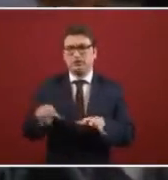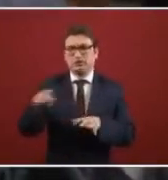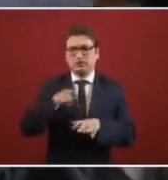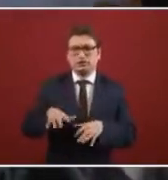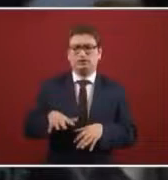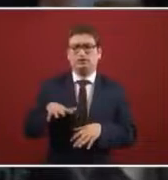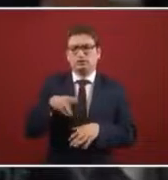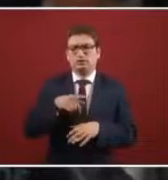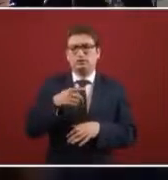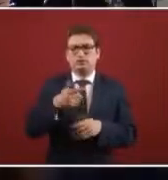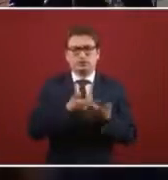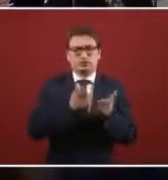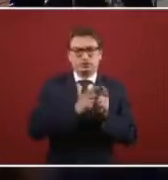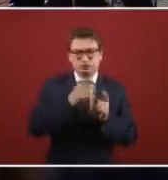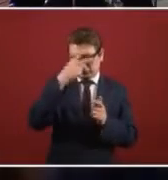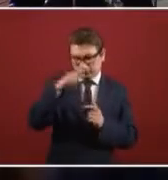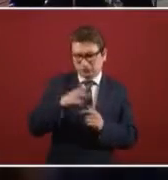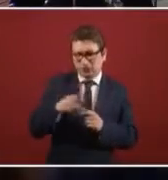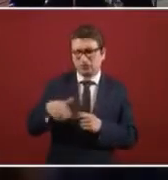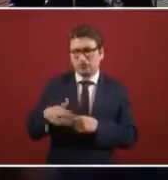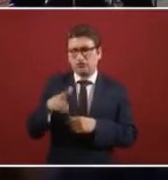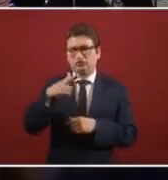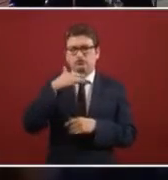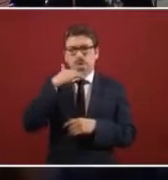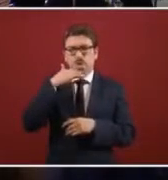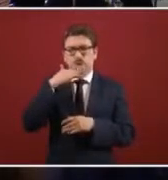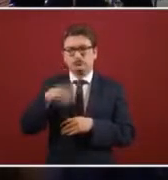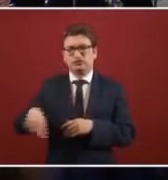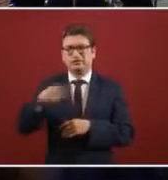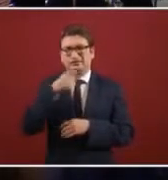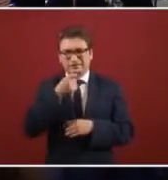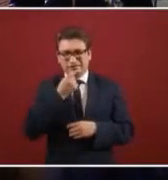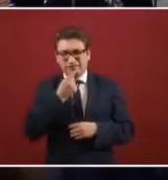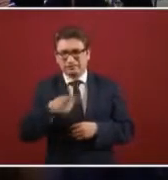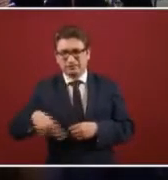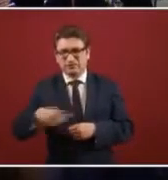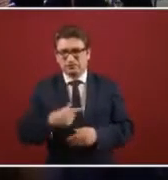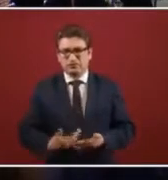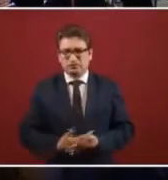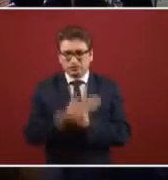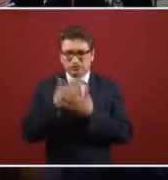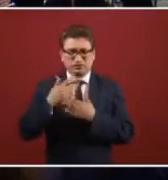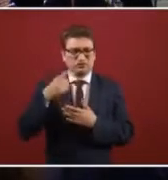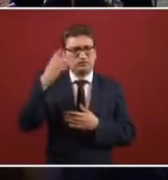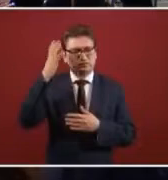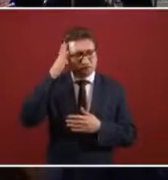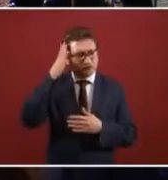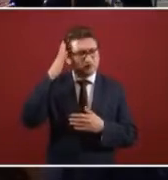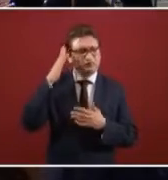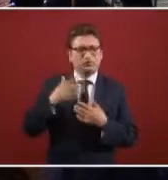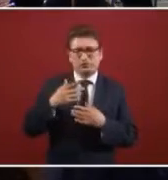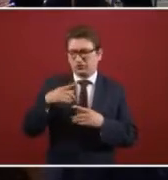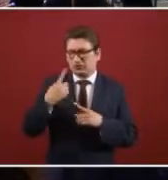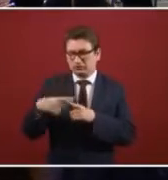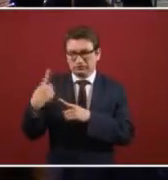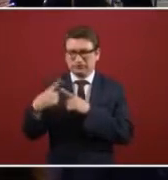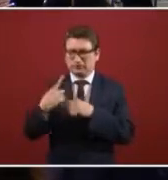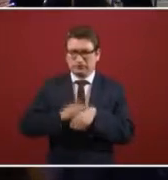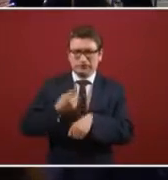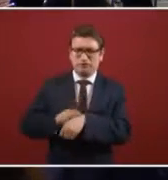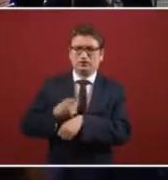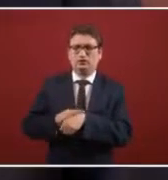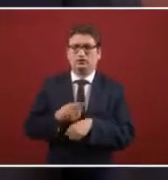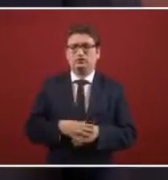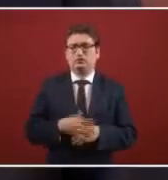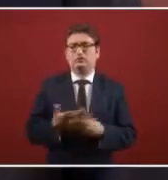country contaminado Grupo where México, Grupo están Mexico has comenzando a salir niños contaminated, con deformaciones, con and the hidrocefalia. children are coming out Y, pues, ¿qué deformed. medidas y qué